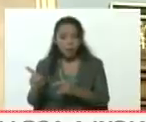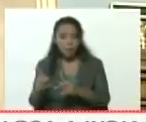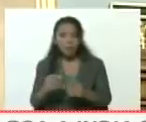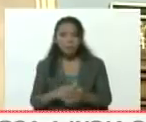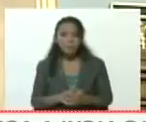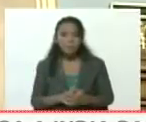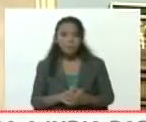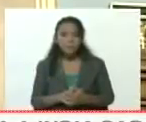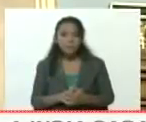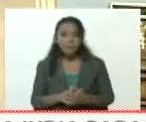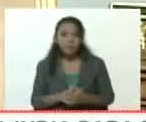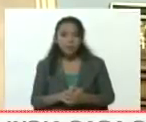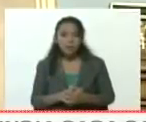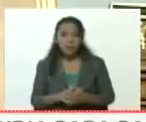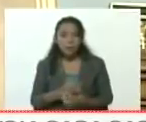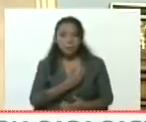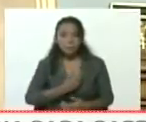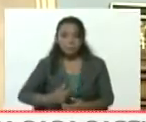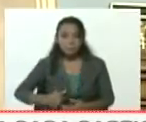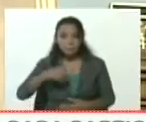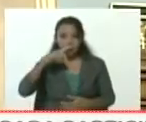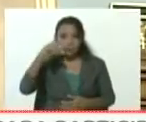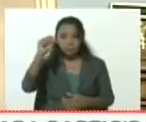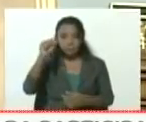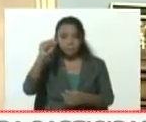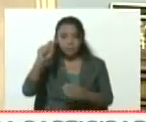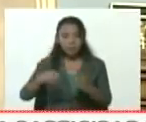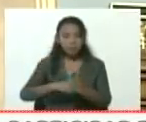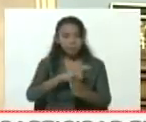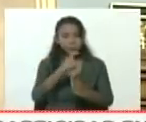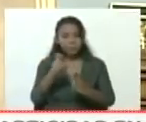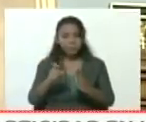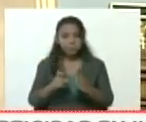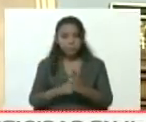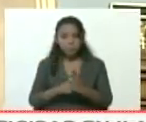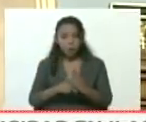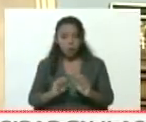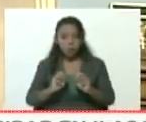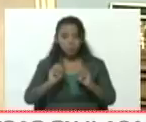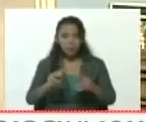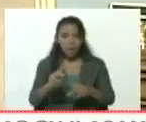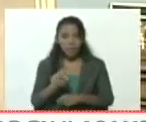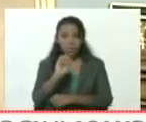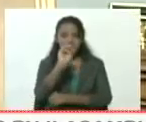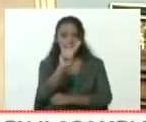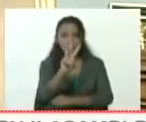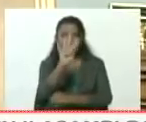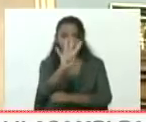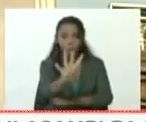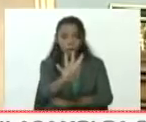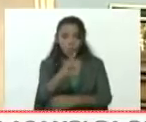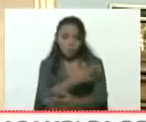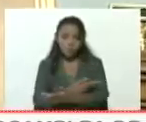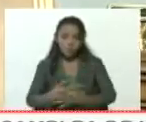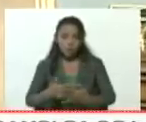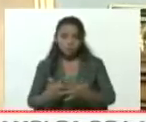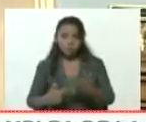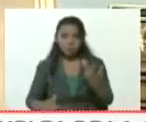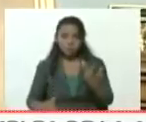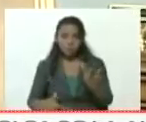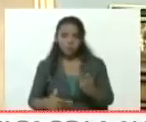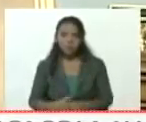presidente Nicolás Maduro, que completan esta oportunidad más de 34 millones de libros de la colección bicentenaria de forma